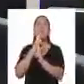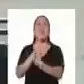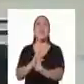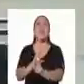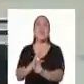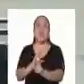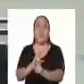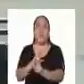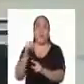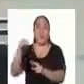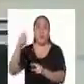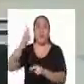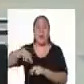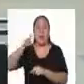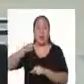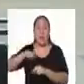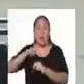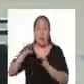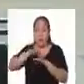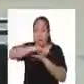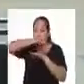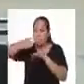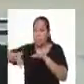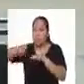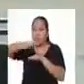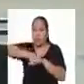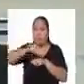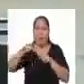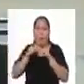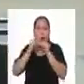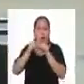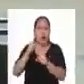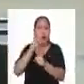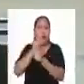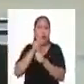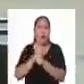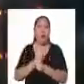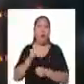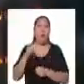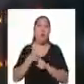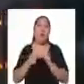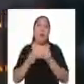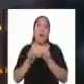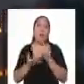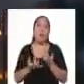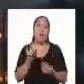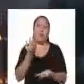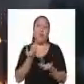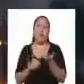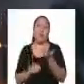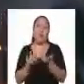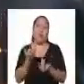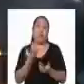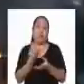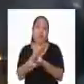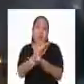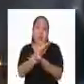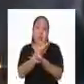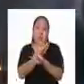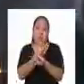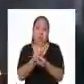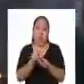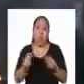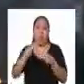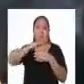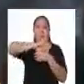Piedra. Finalmente, el 1 de enero de 1993 se produjo un incendio que redujo a cenizas el campo ferial